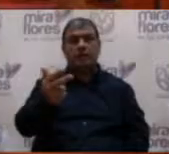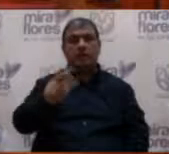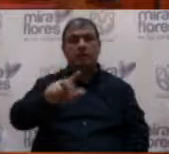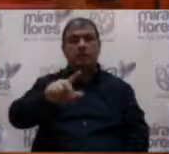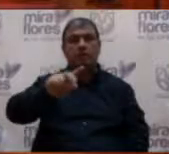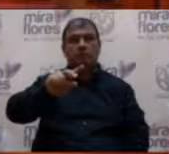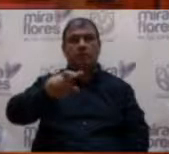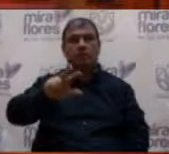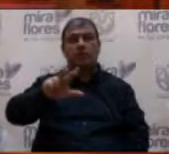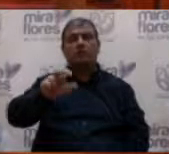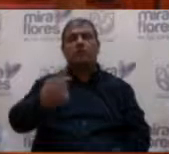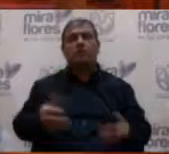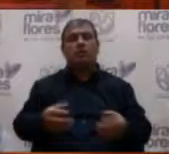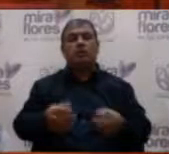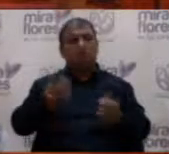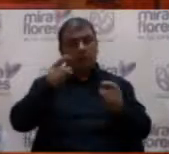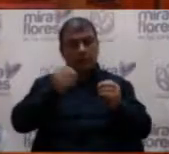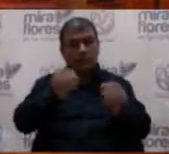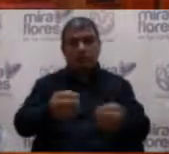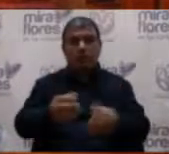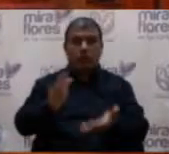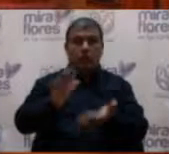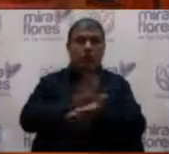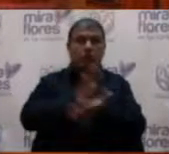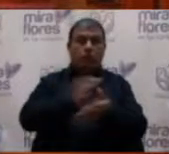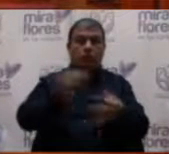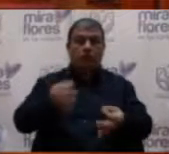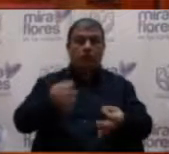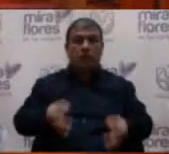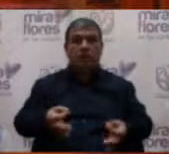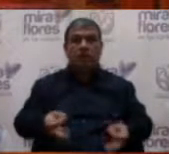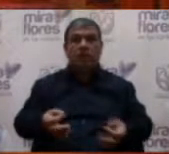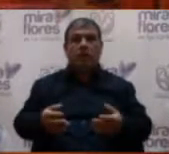soles, con cargo a rendirse cuenta documentada por los gastos